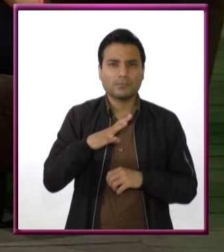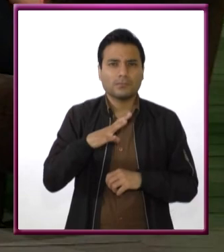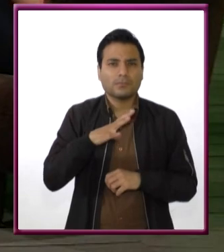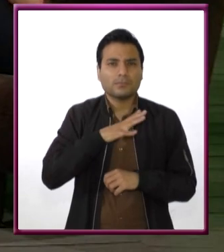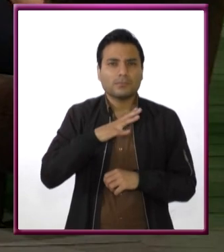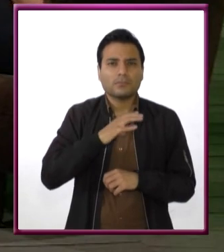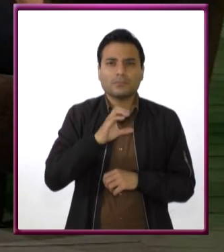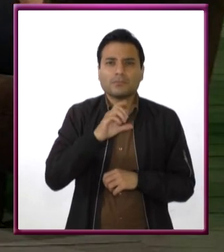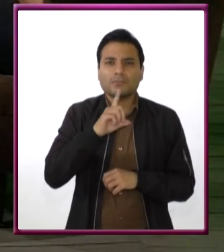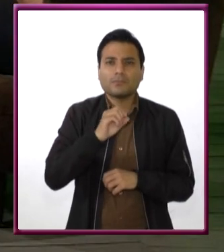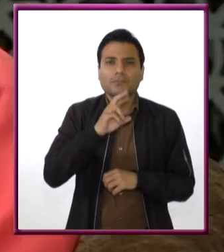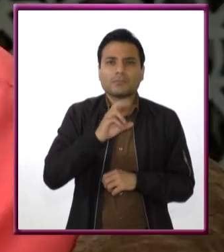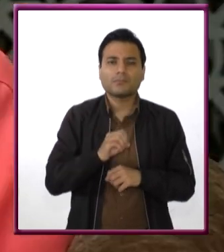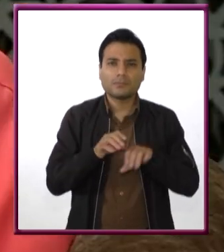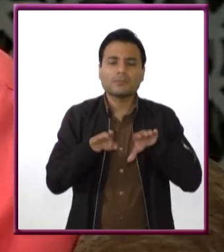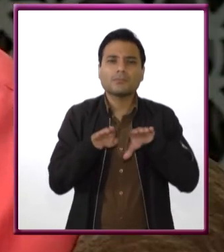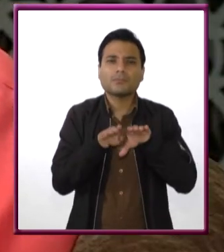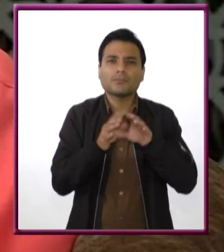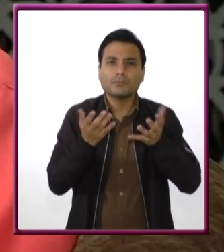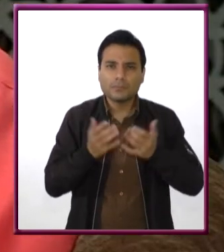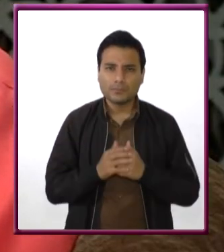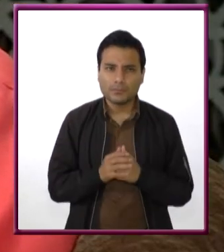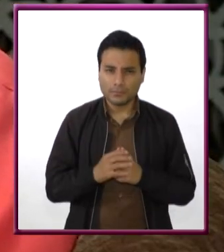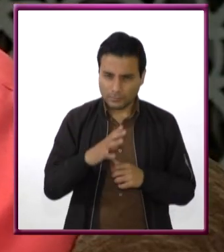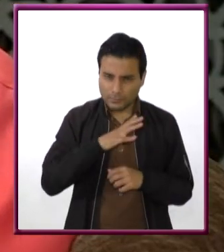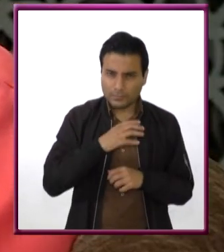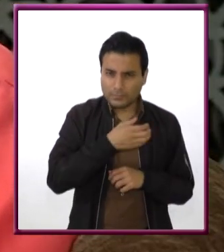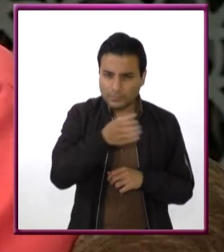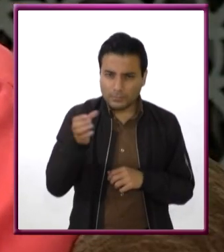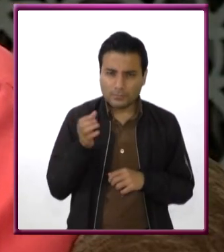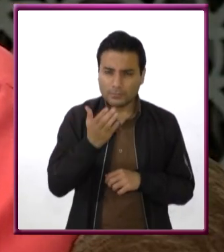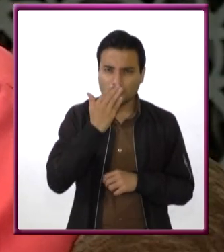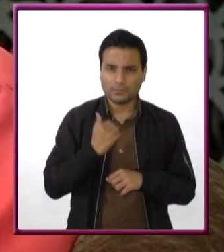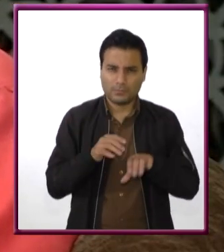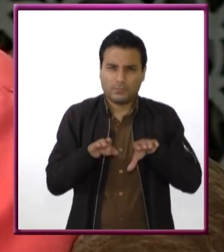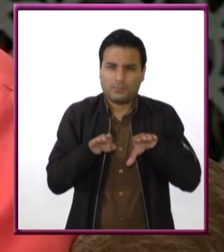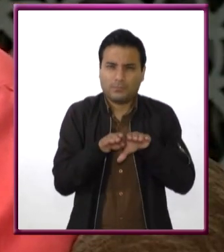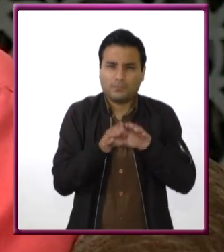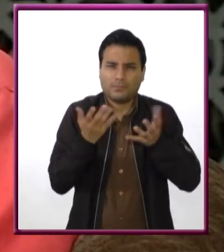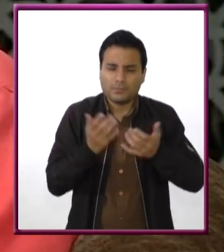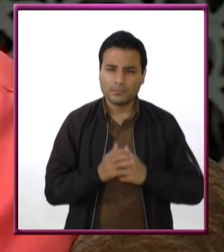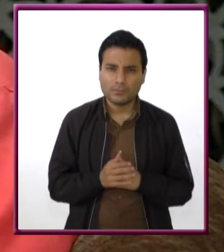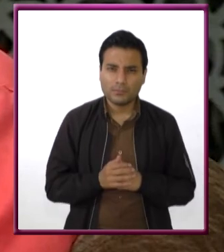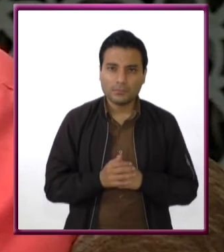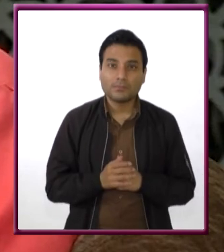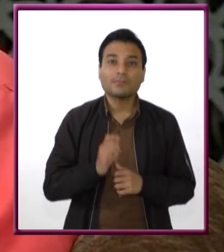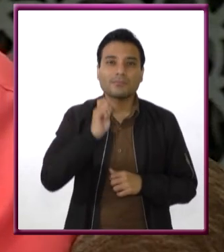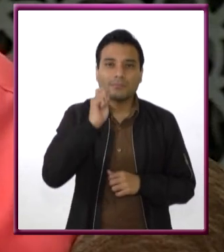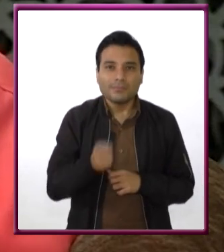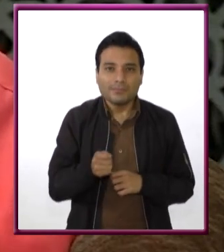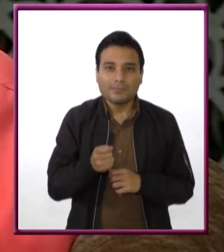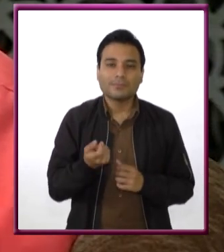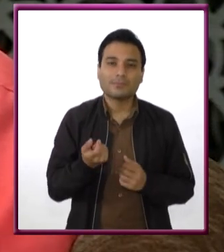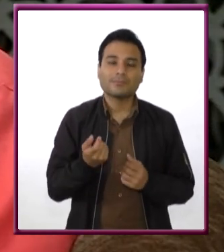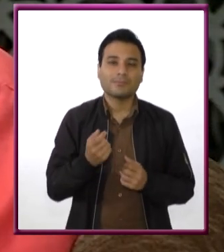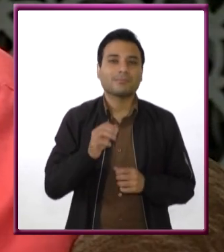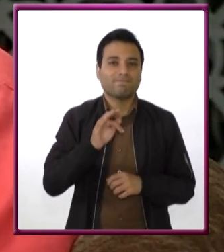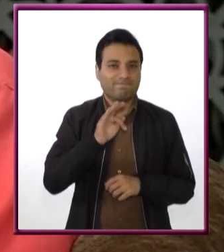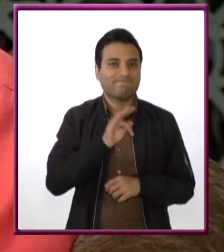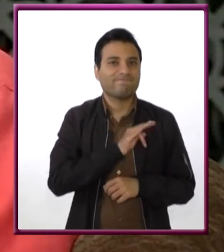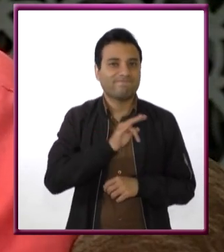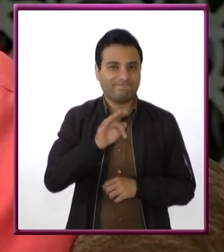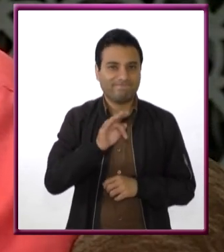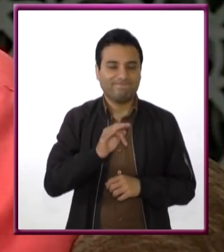parcela de cultivo y tampoco hay la necesidad de controlar vectores que transmitan paludismo. Entonces, eso habla del potencial